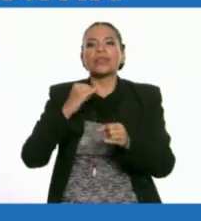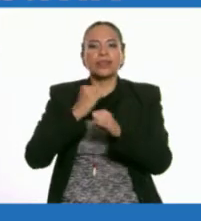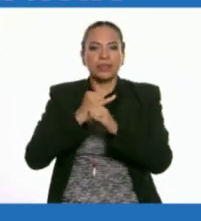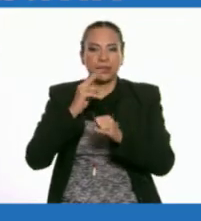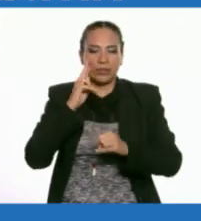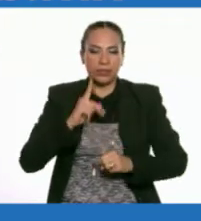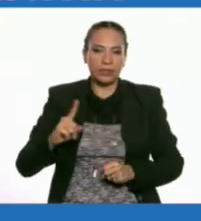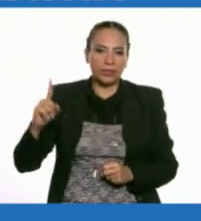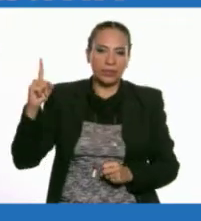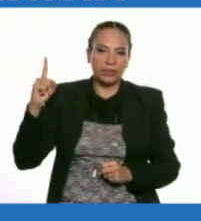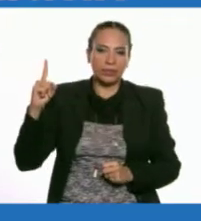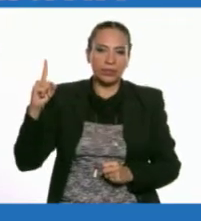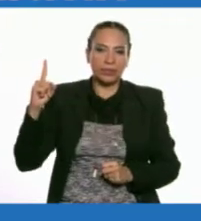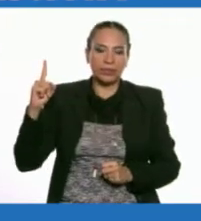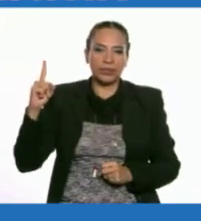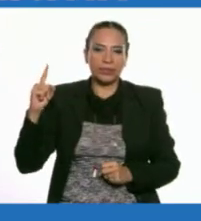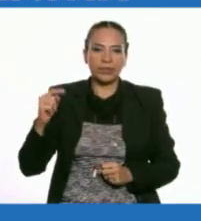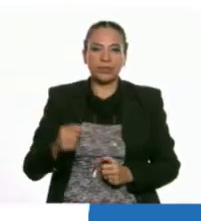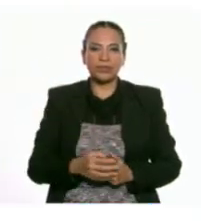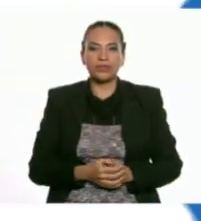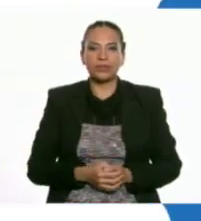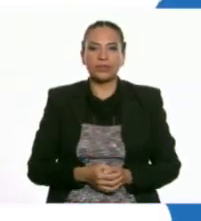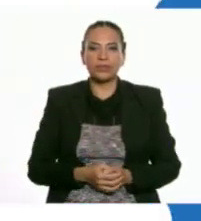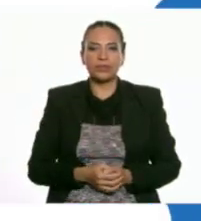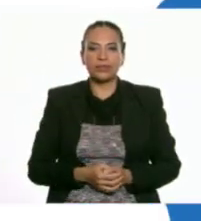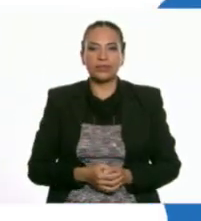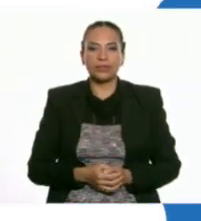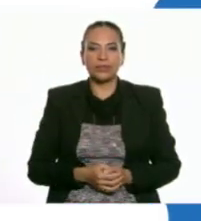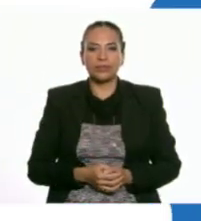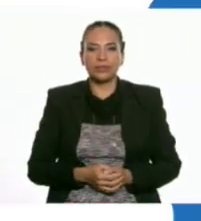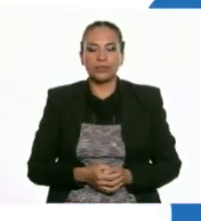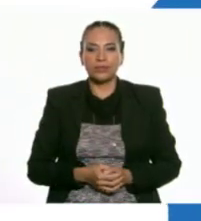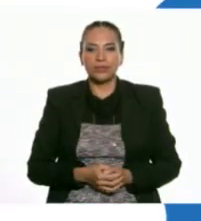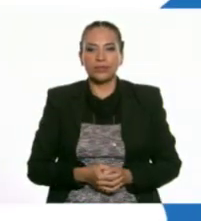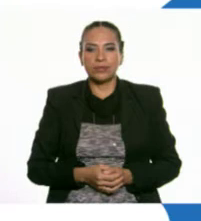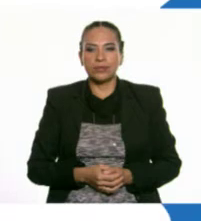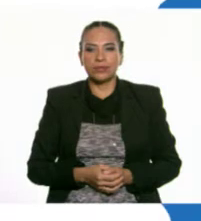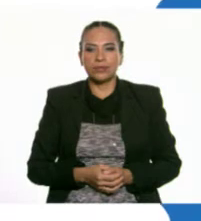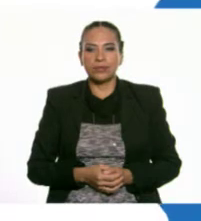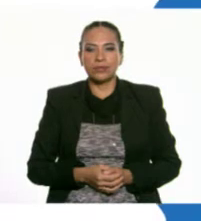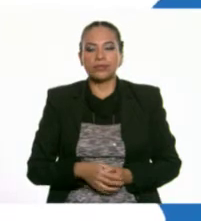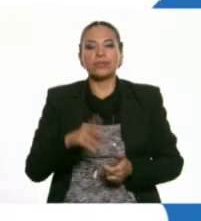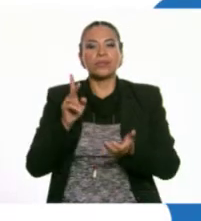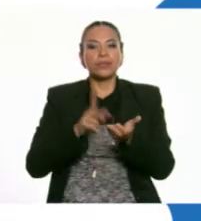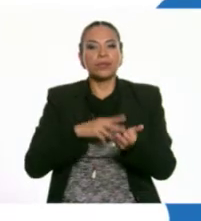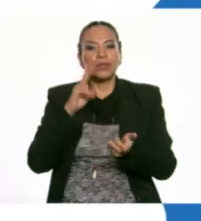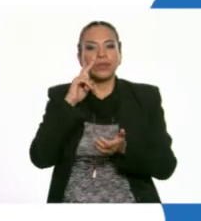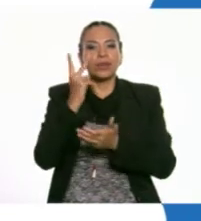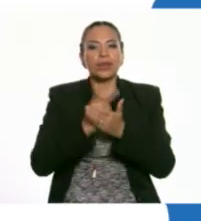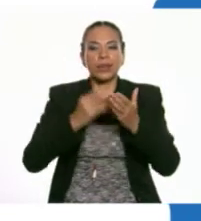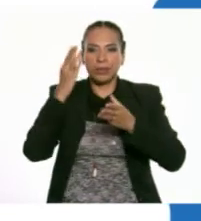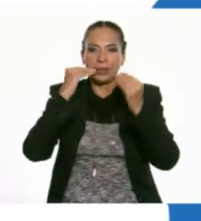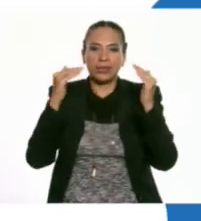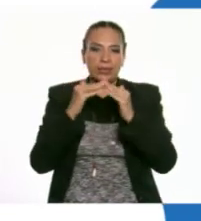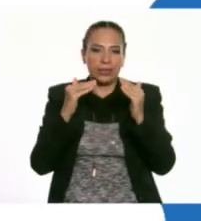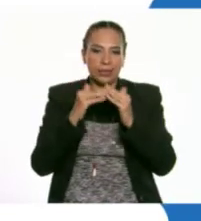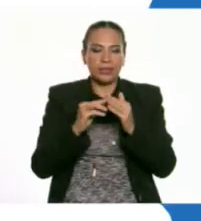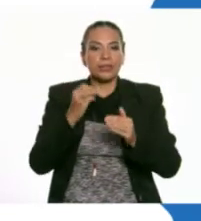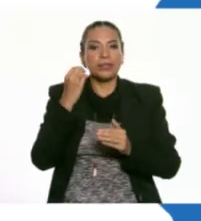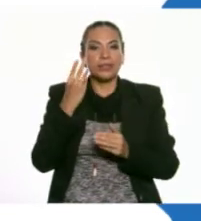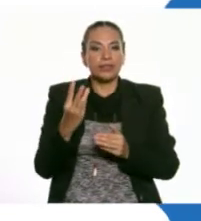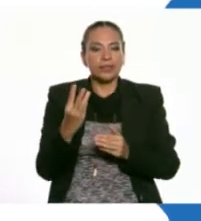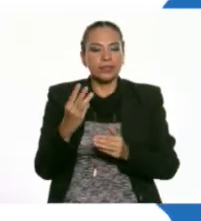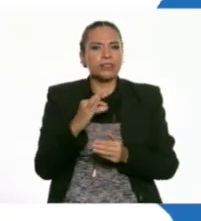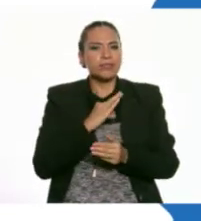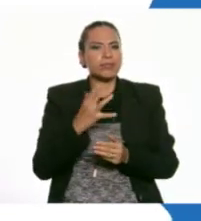conaliteg.cep.gov.mx. Si quieres volver a ver los programas de Aprende en Casa